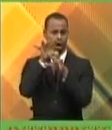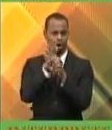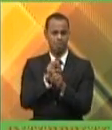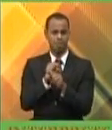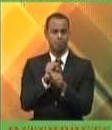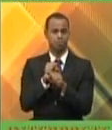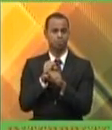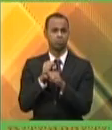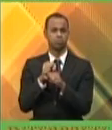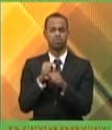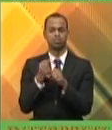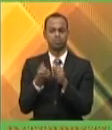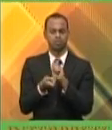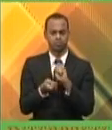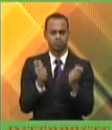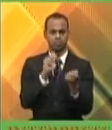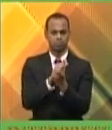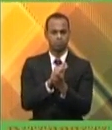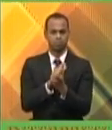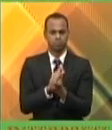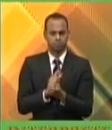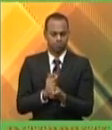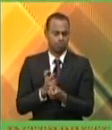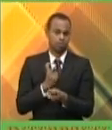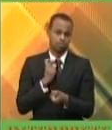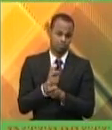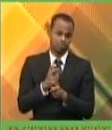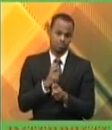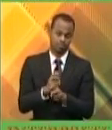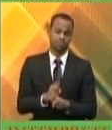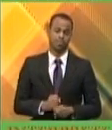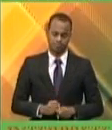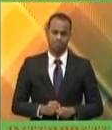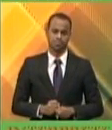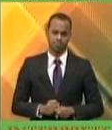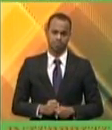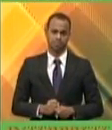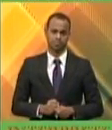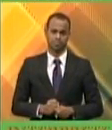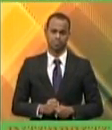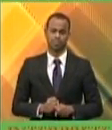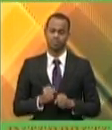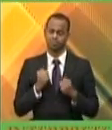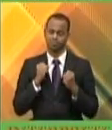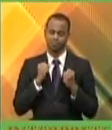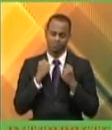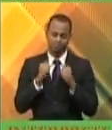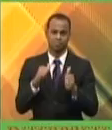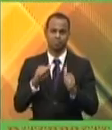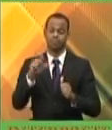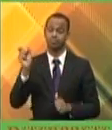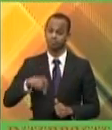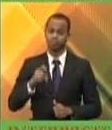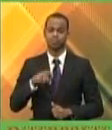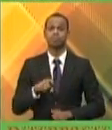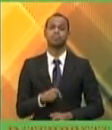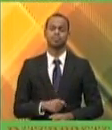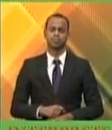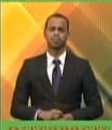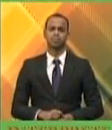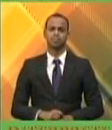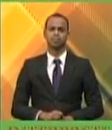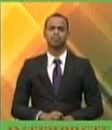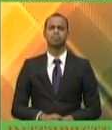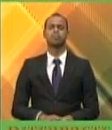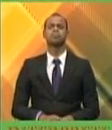sí que vivís y eso toma toma tiempo toma décadas y mucho esfuerzo esfuerzos como este